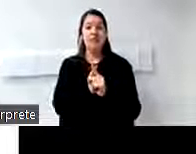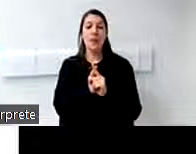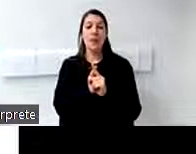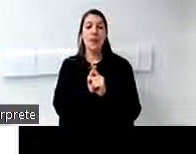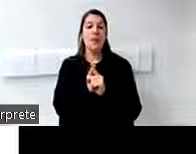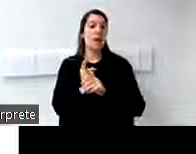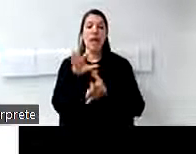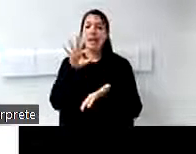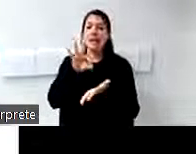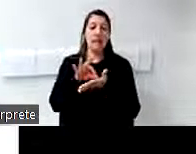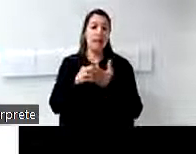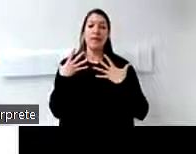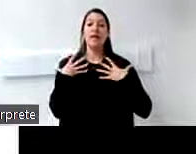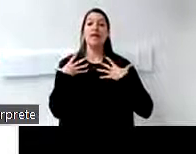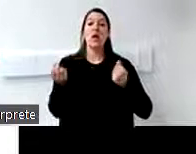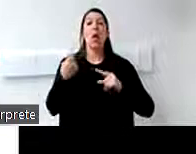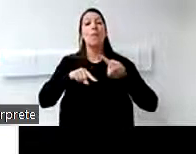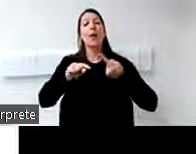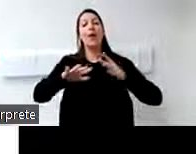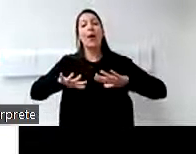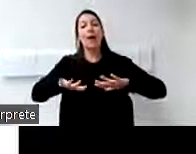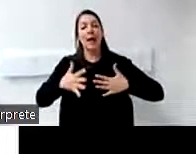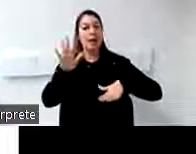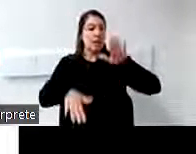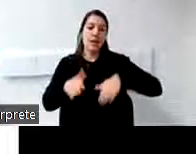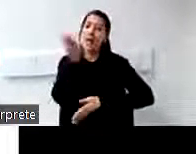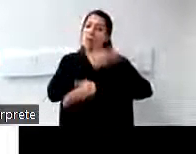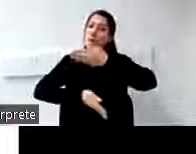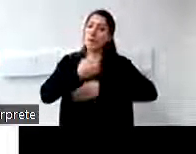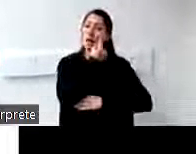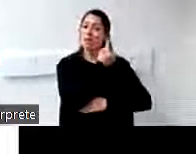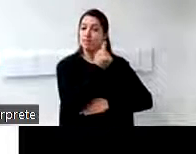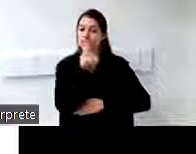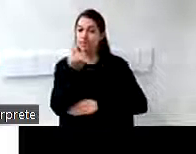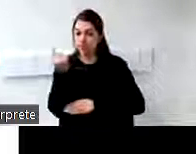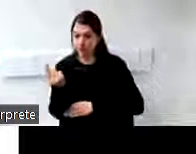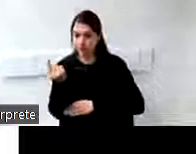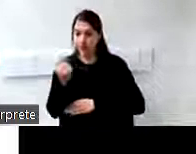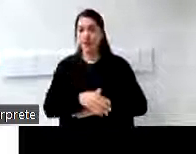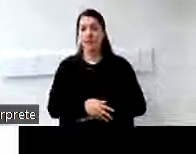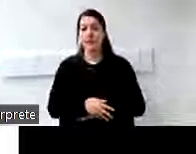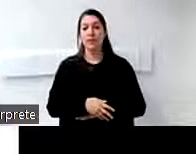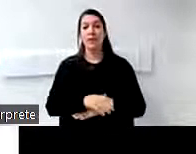en el sistema de salud según el tipo de discapacidad. Después al final,